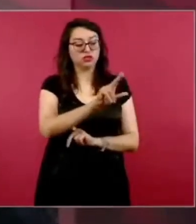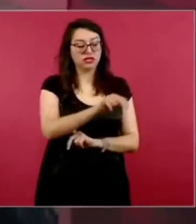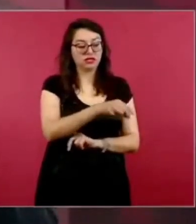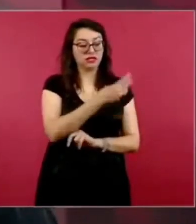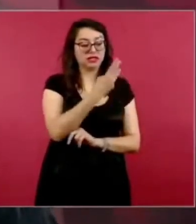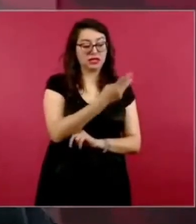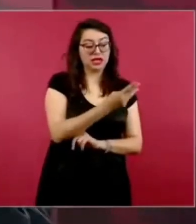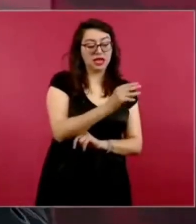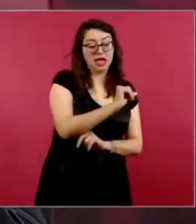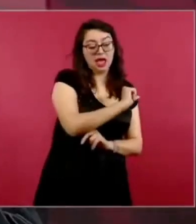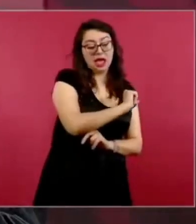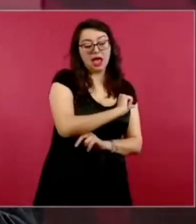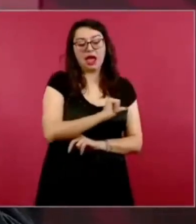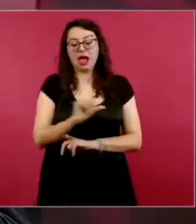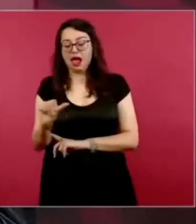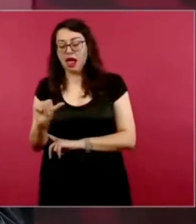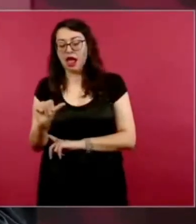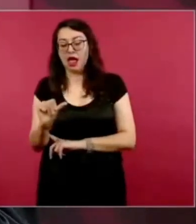a